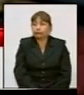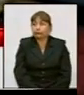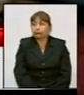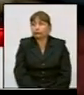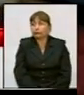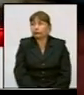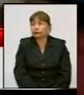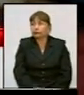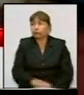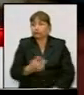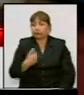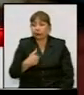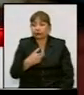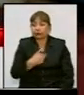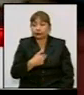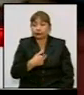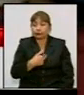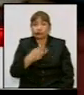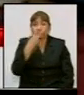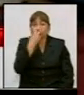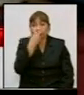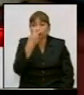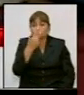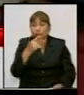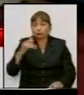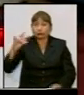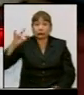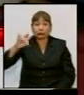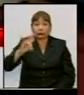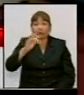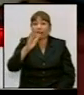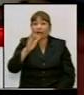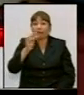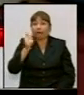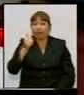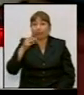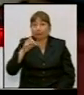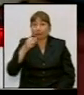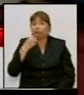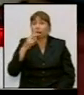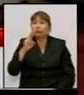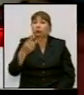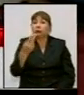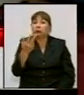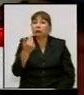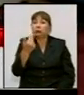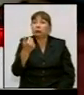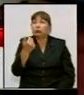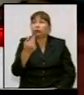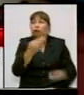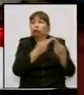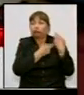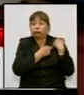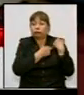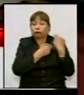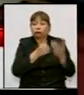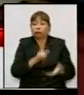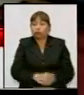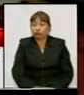Como podemos apreciar ahí, es el árbol doctrinario operacional de la Fuerza Aérea, establece ya de 2013 operaciones en el